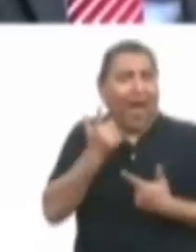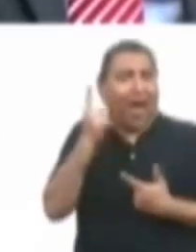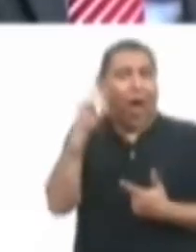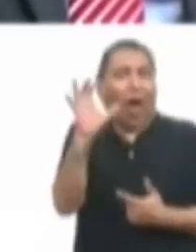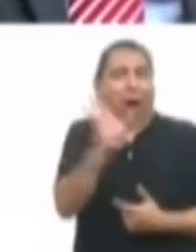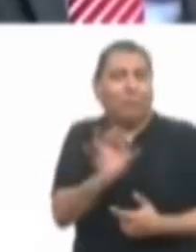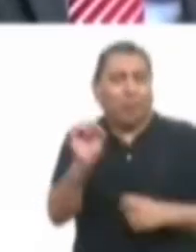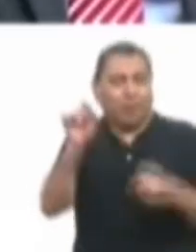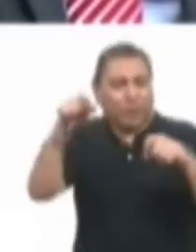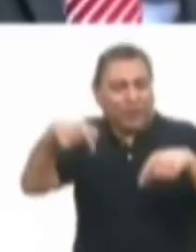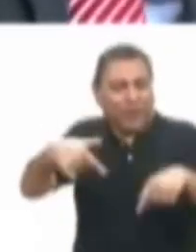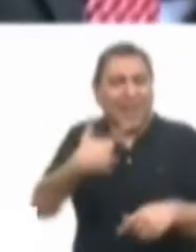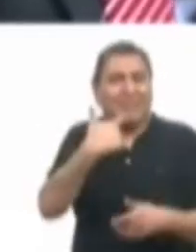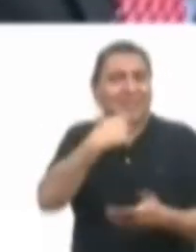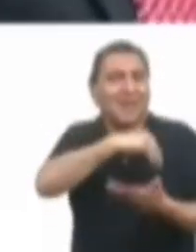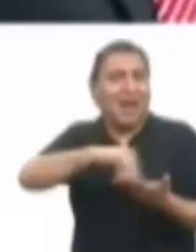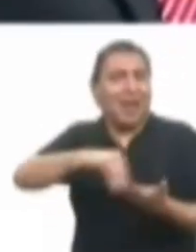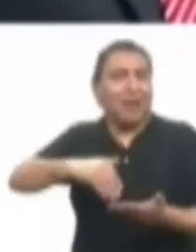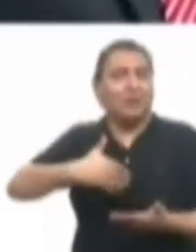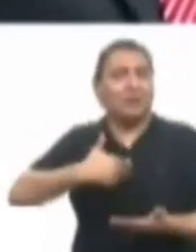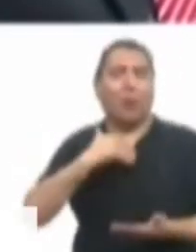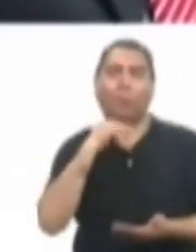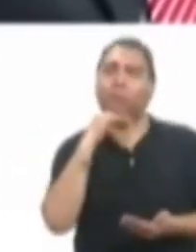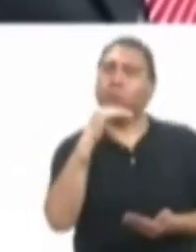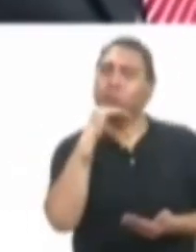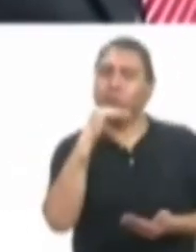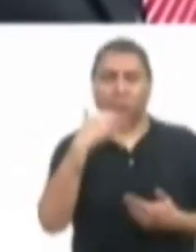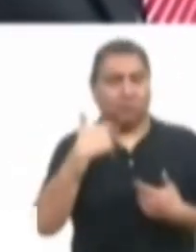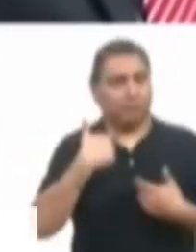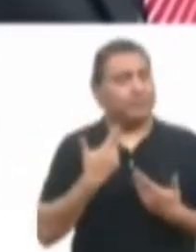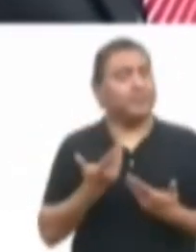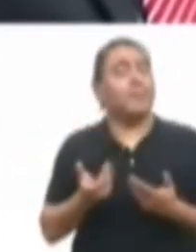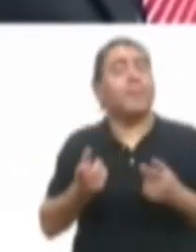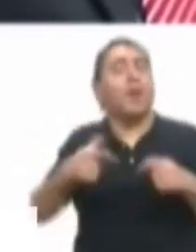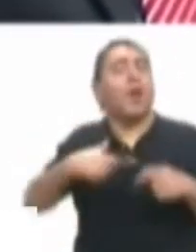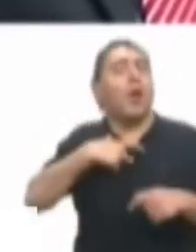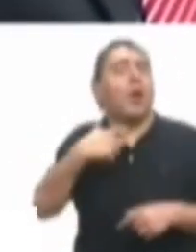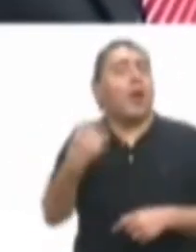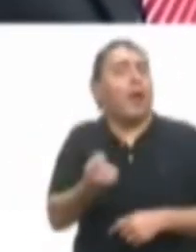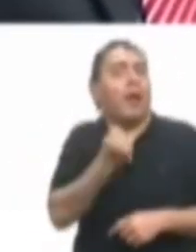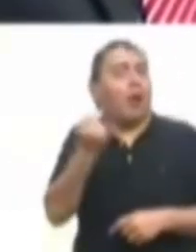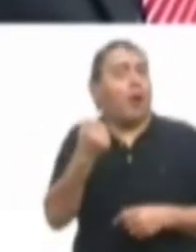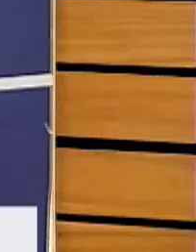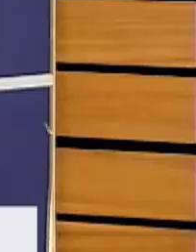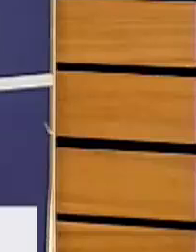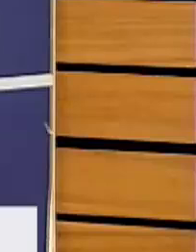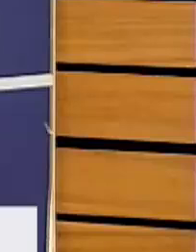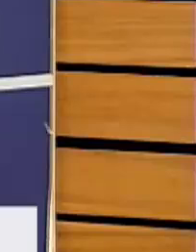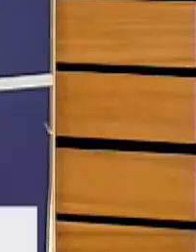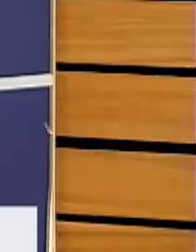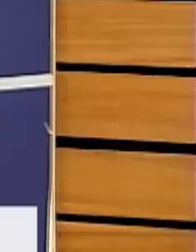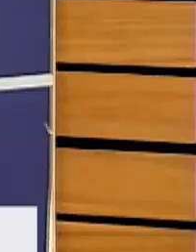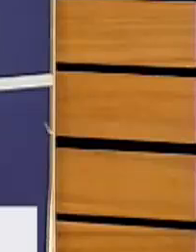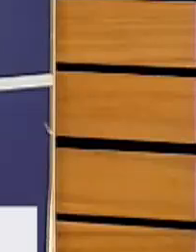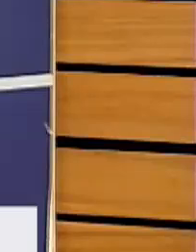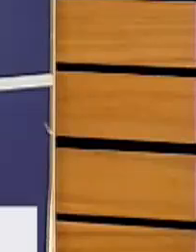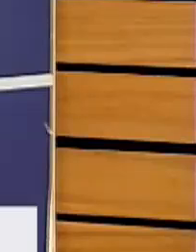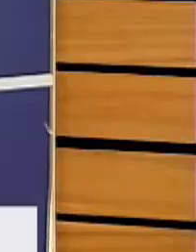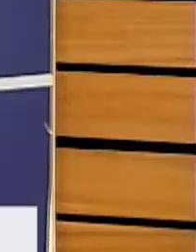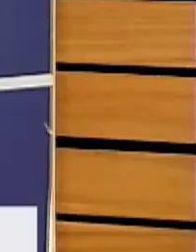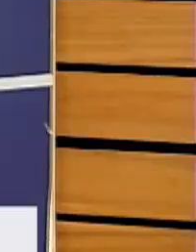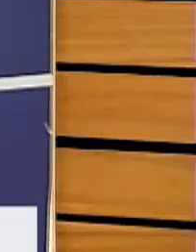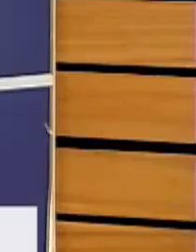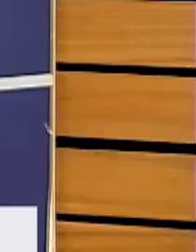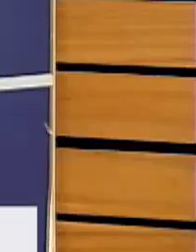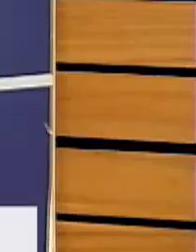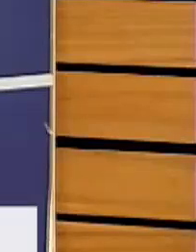argentinos a manos de empresas extranjeras, generando una economía extractivista que dejará muy poco en el desarrollo